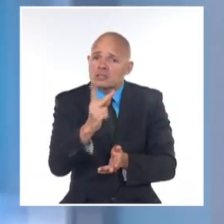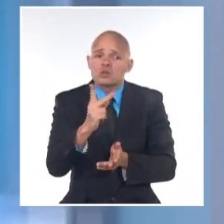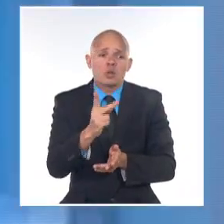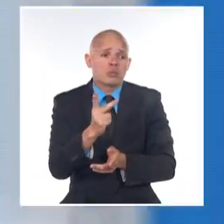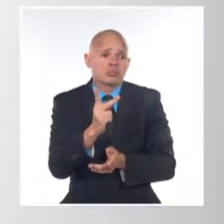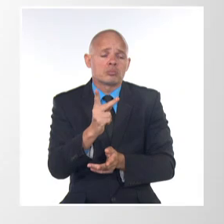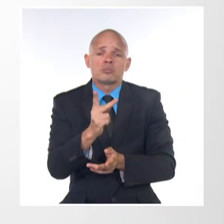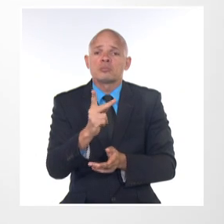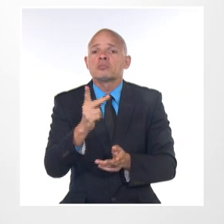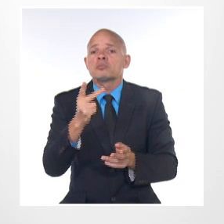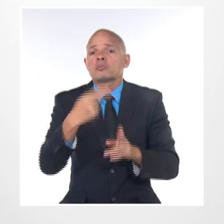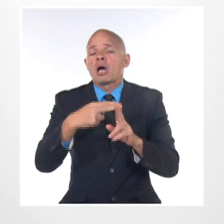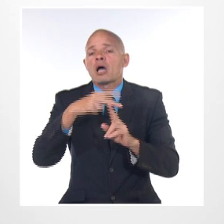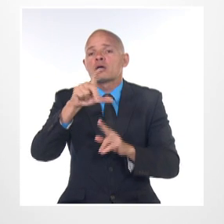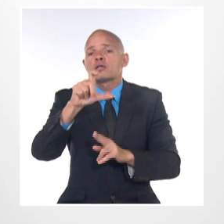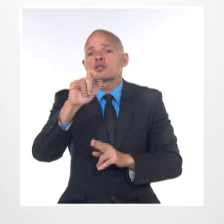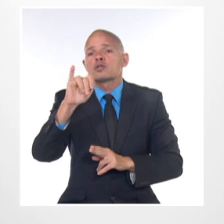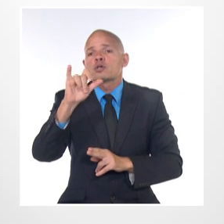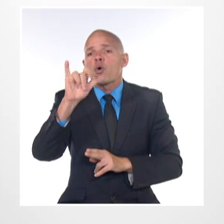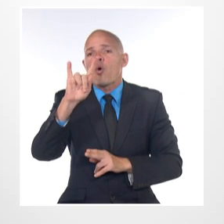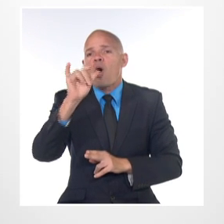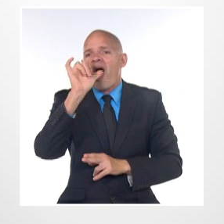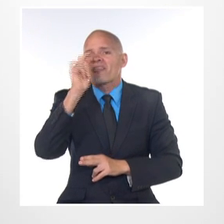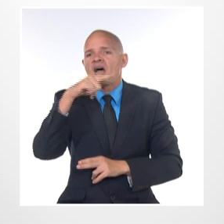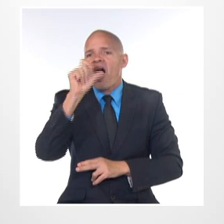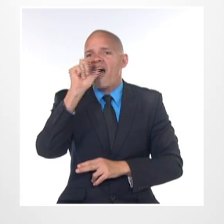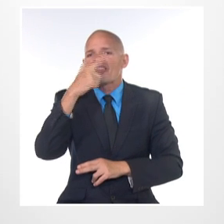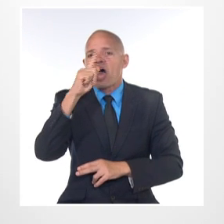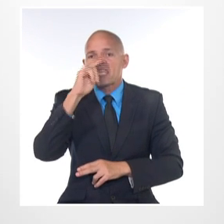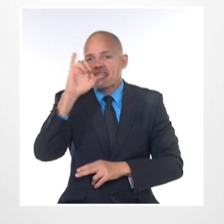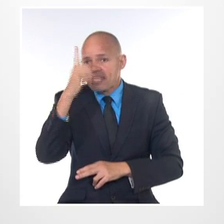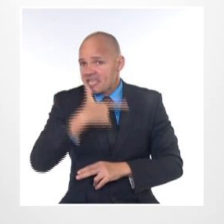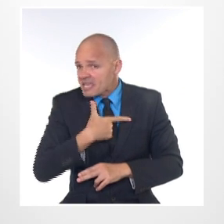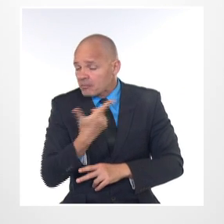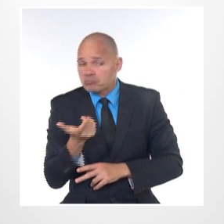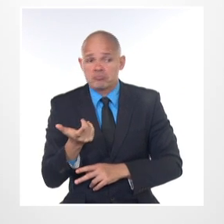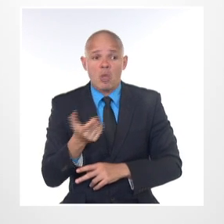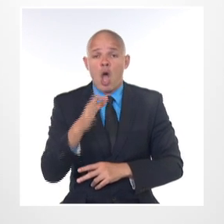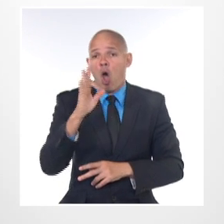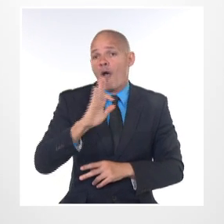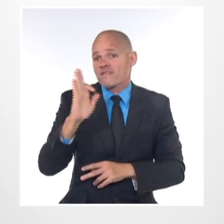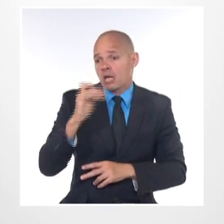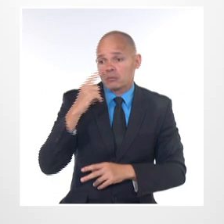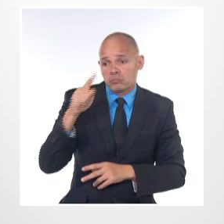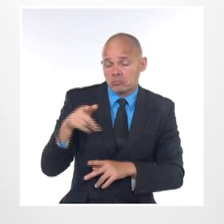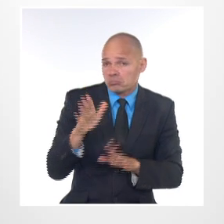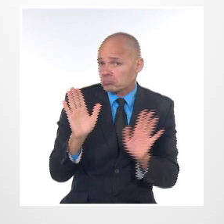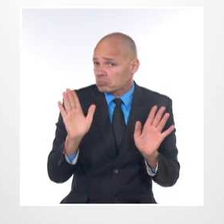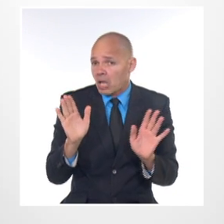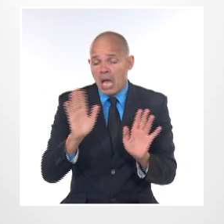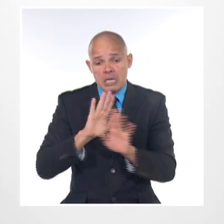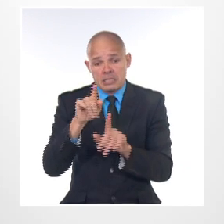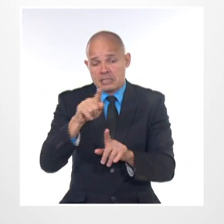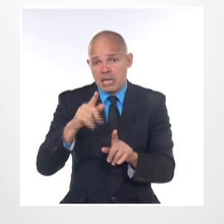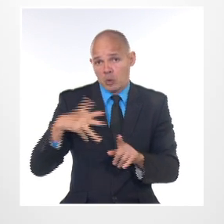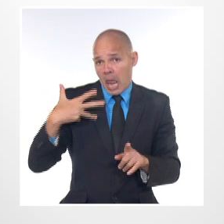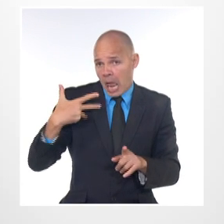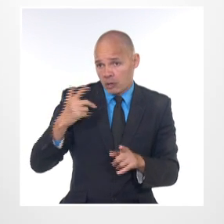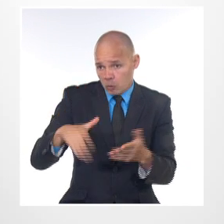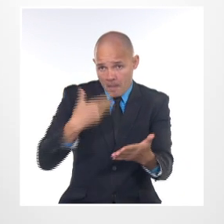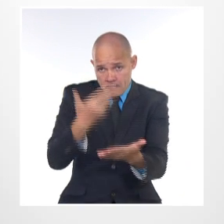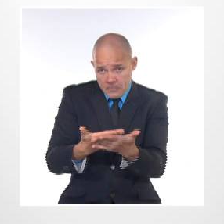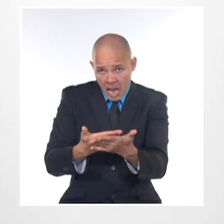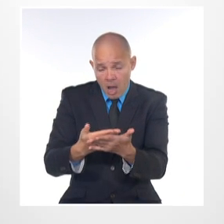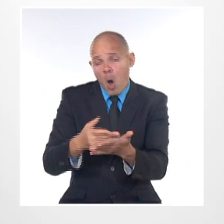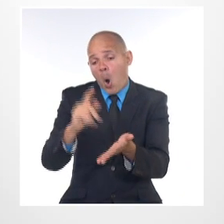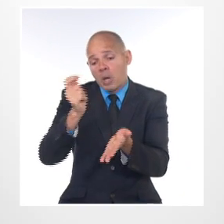fiscalía, y tiene la posibilidad. Cuando estas acciones ya están implicadas en el proceso, bueno, tienen todos los derechos y garantías que le concede el debido proceso en el